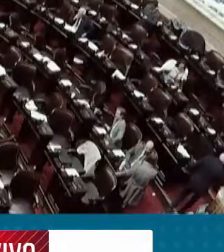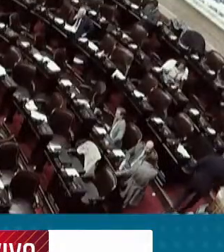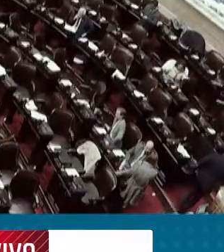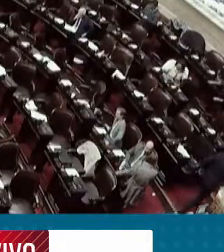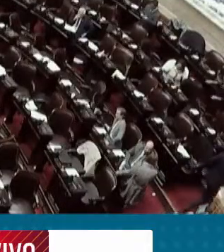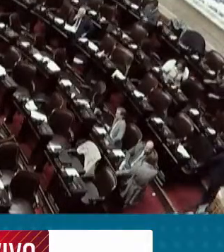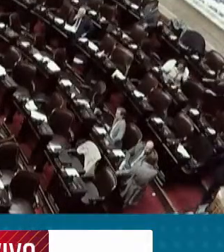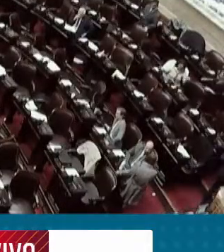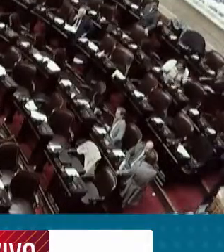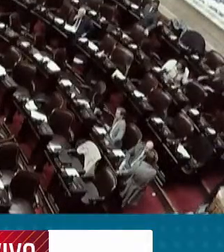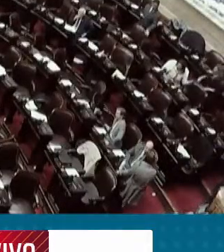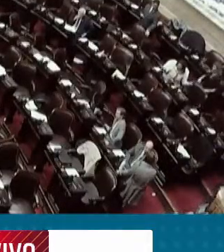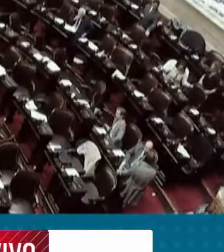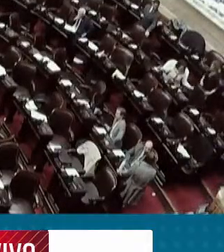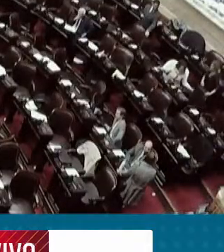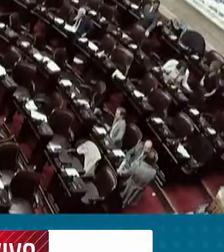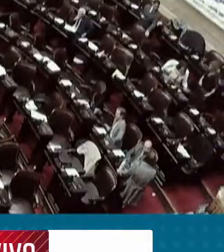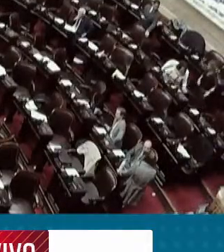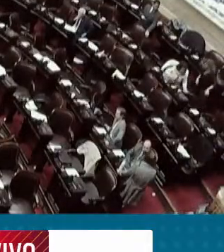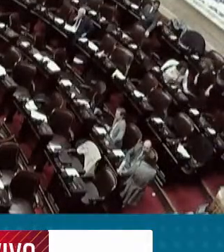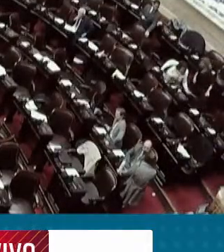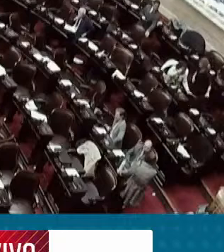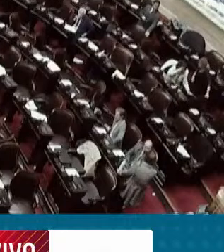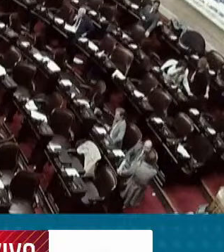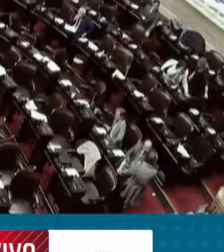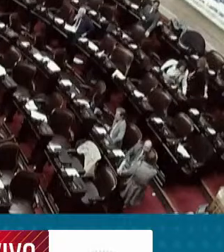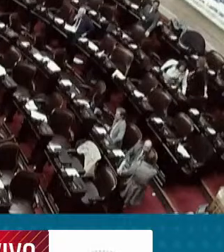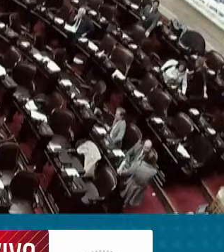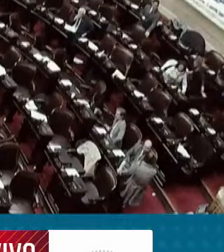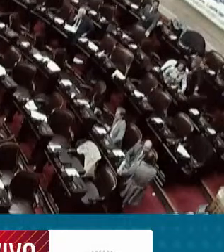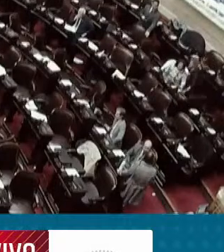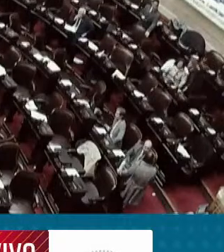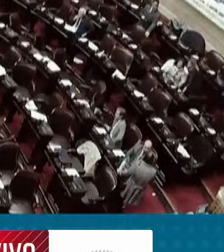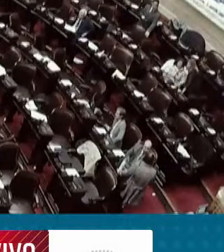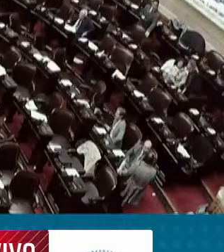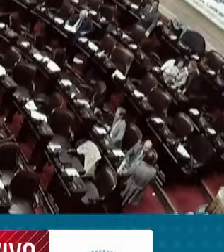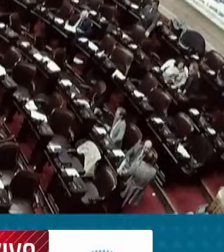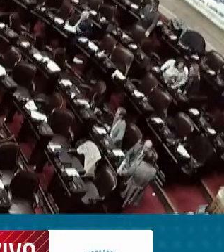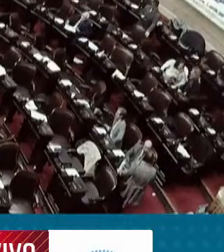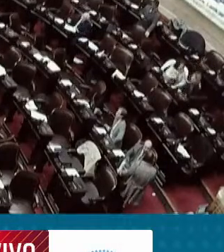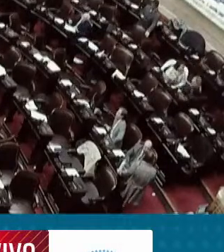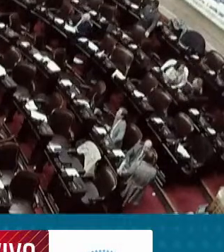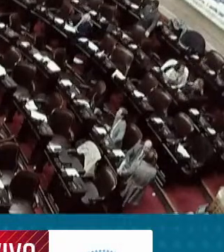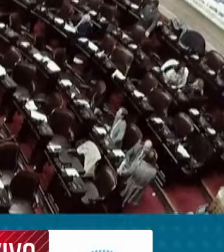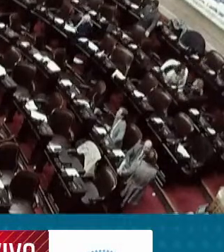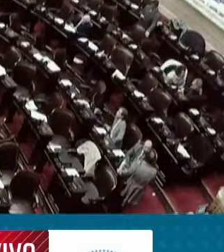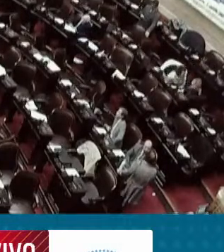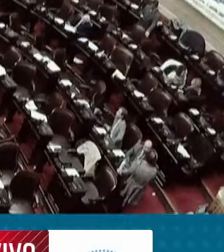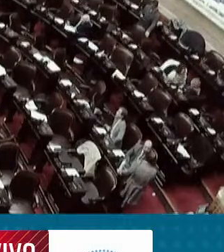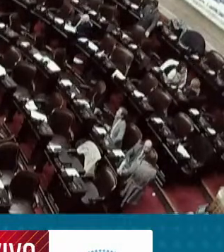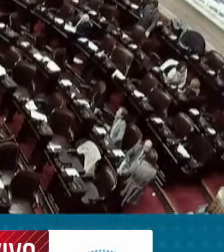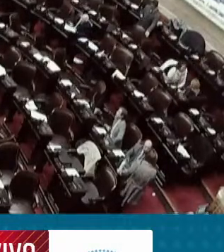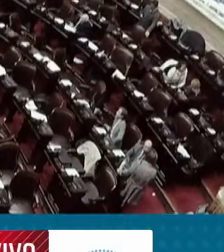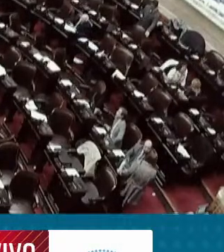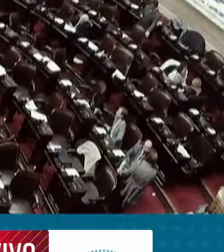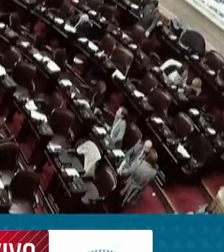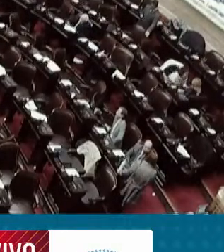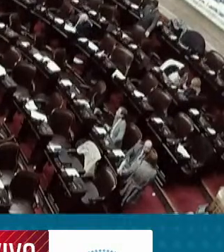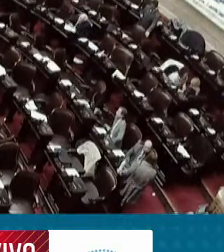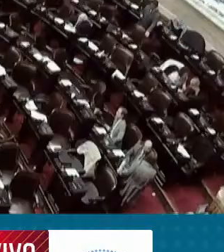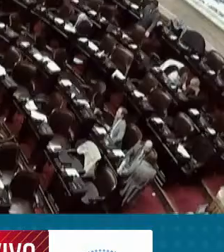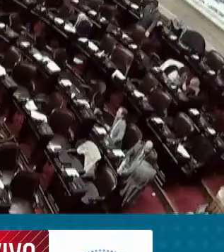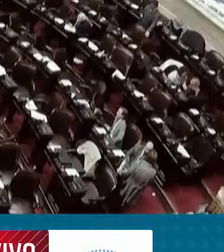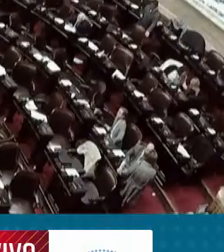en algún sentido su calidad de vida. A ver, un sistema previsional que ya quedó recontradescripto, que está